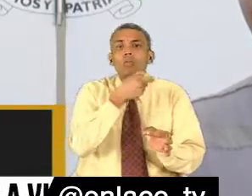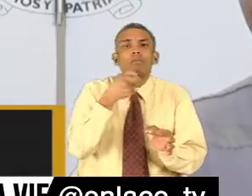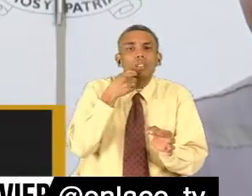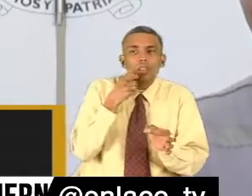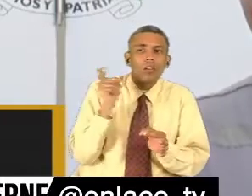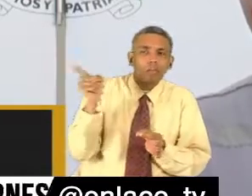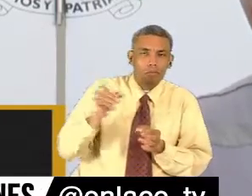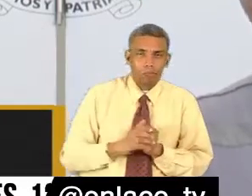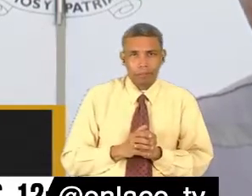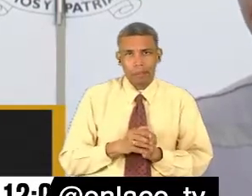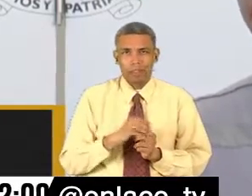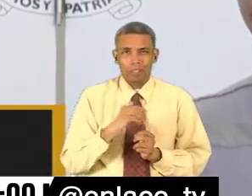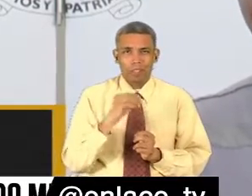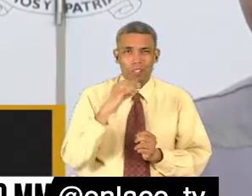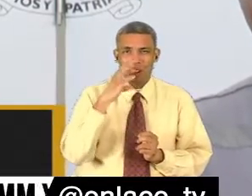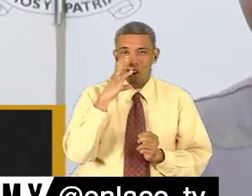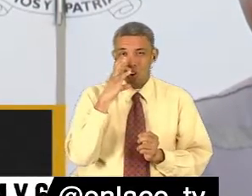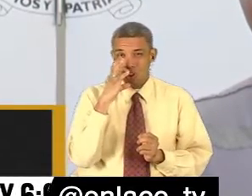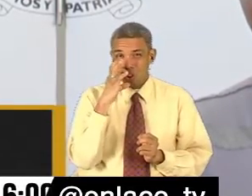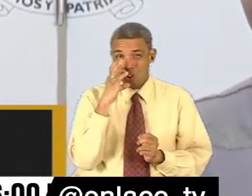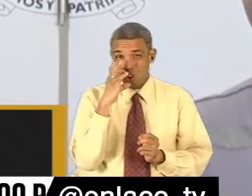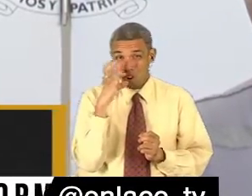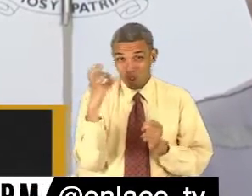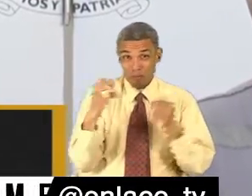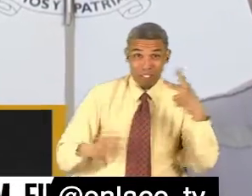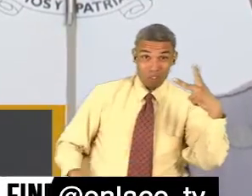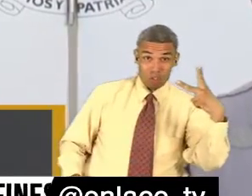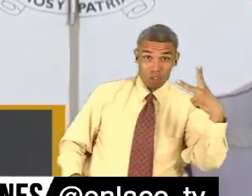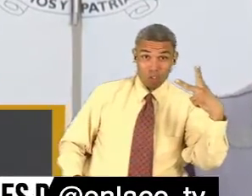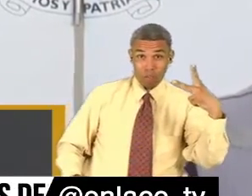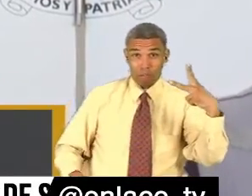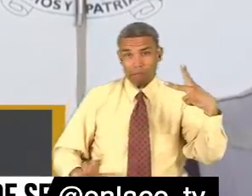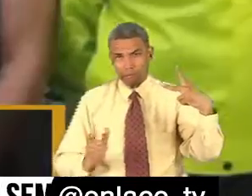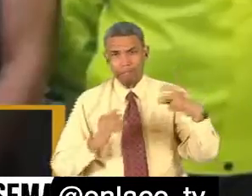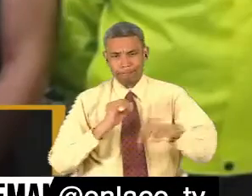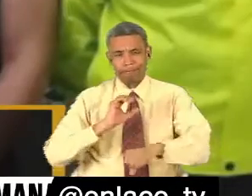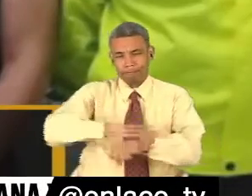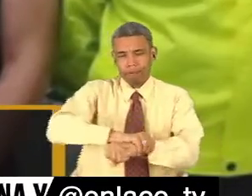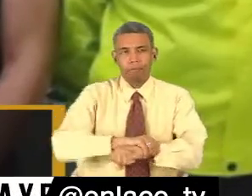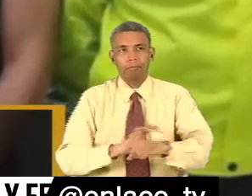se logra la captura de 2 individuos, uno de ellos